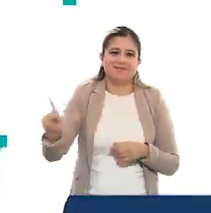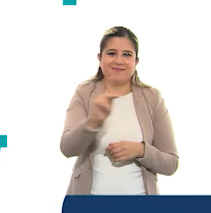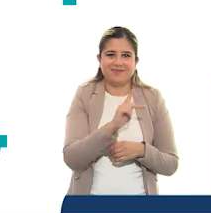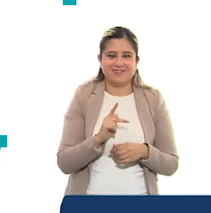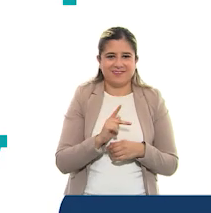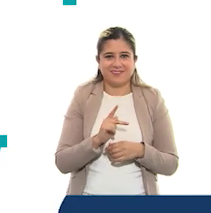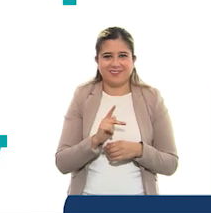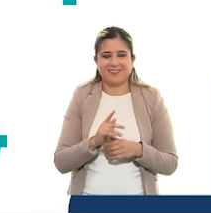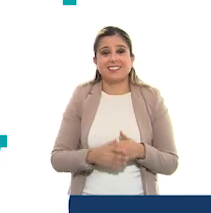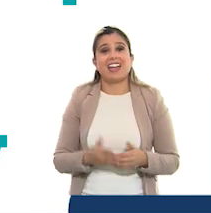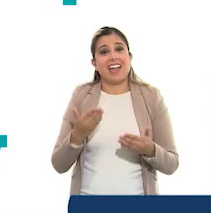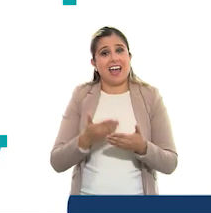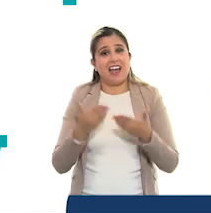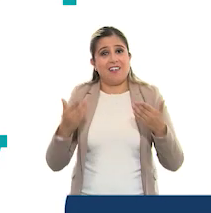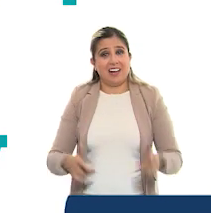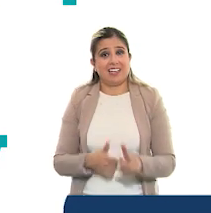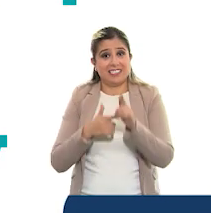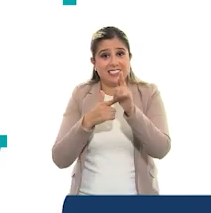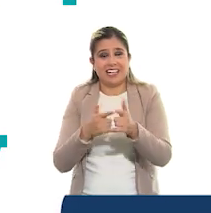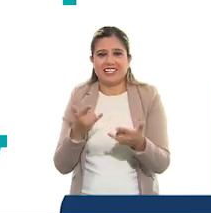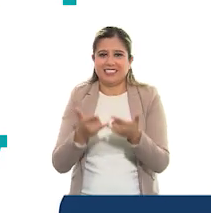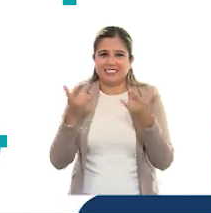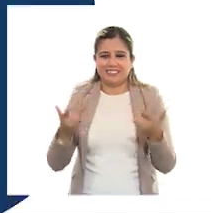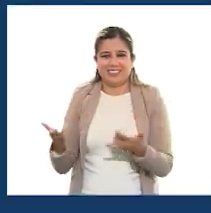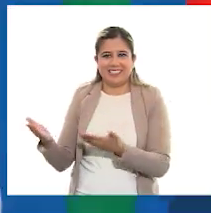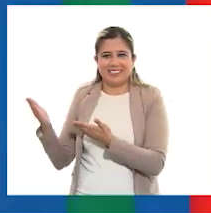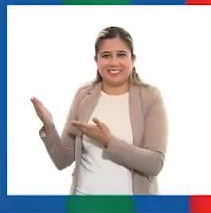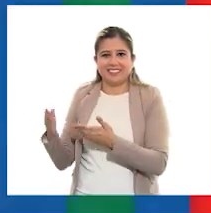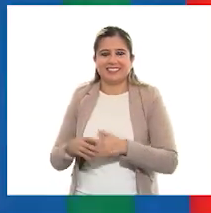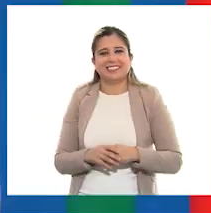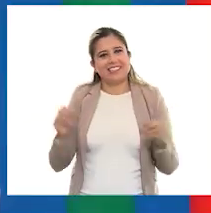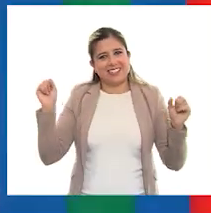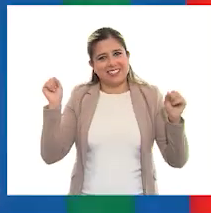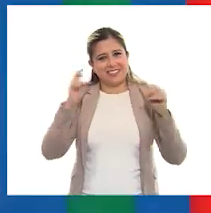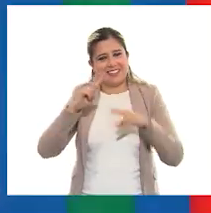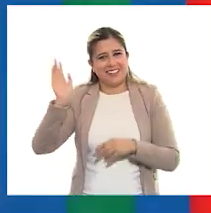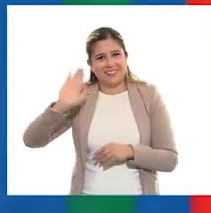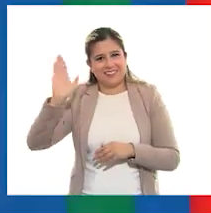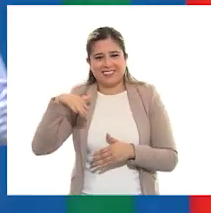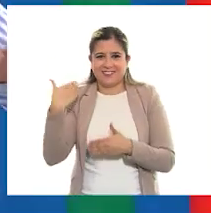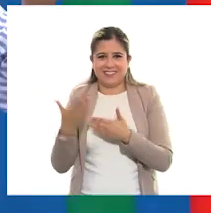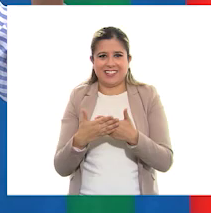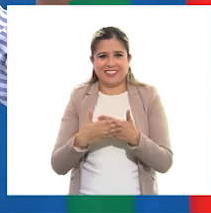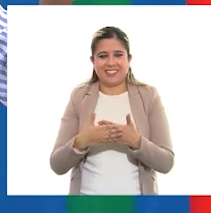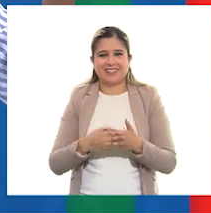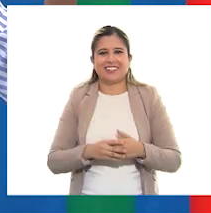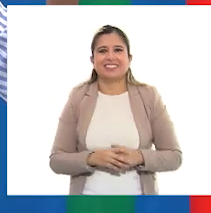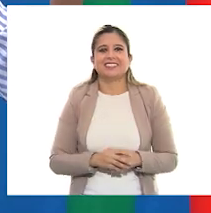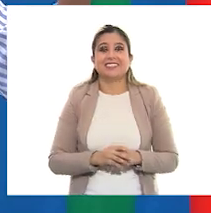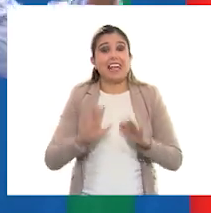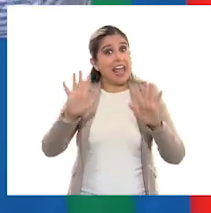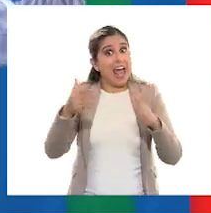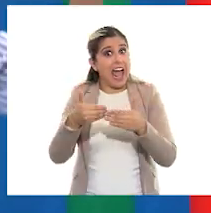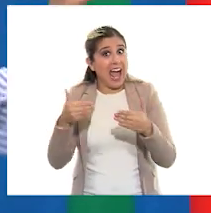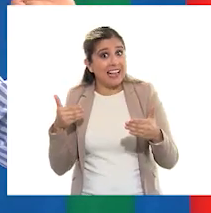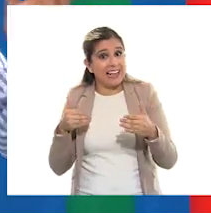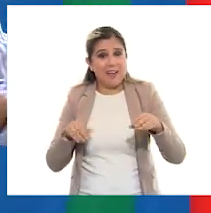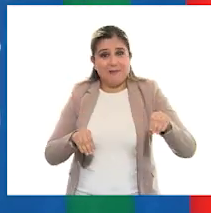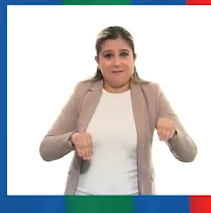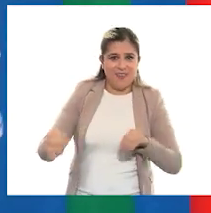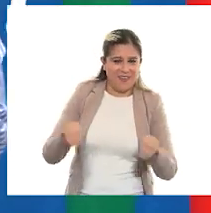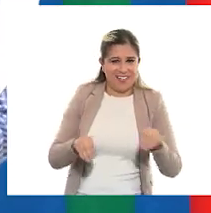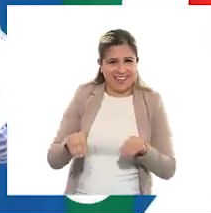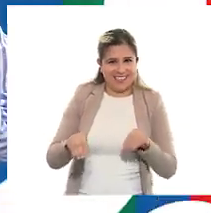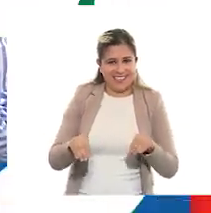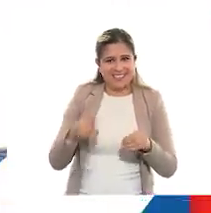Gavillo. A continuación, historia. Nos vemos hasta la próxima. Pero antes, a movernos un